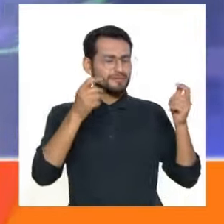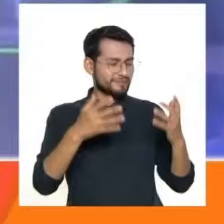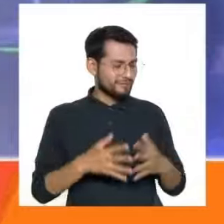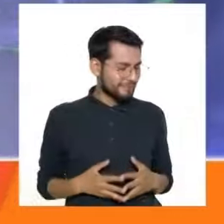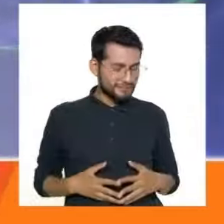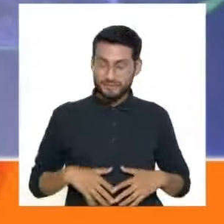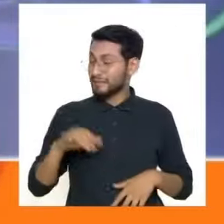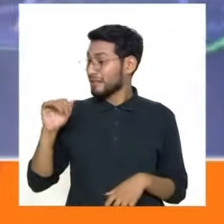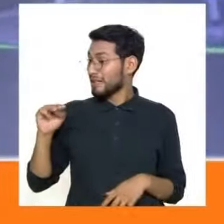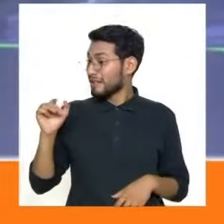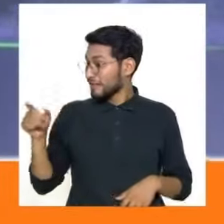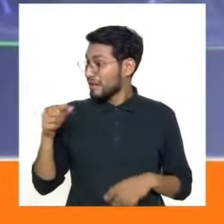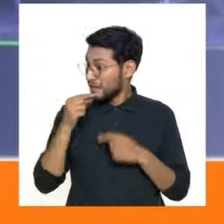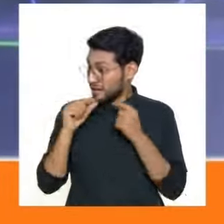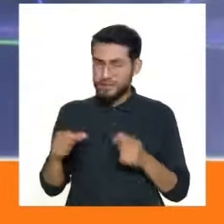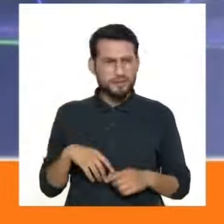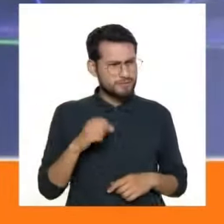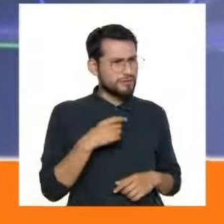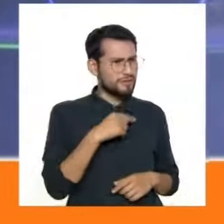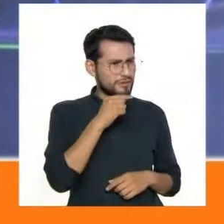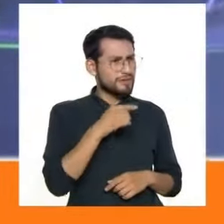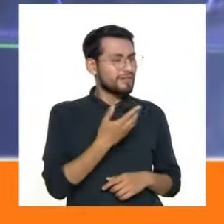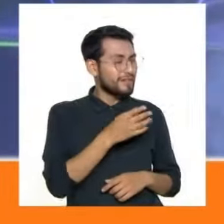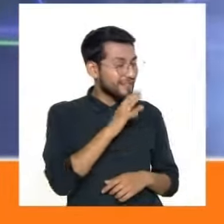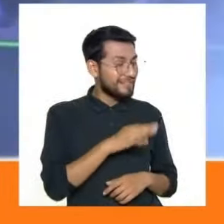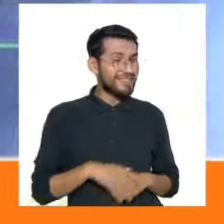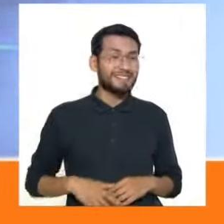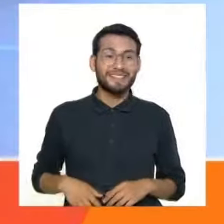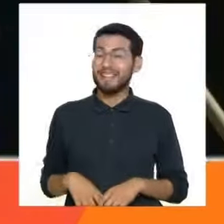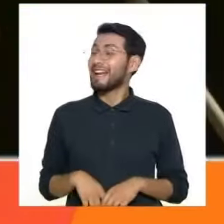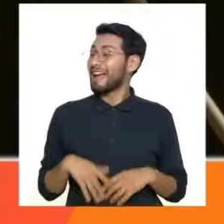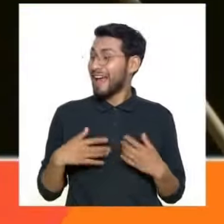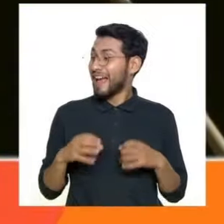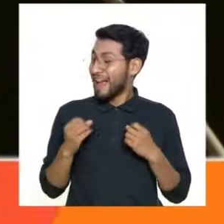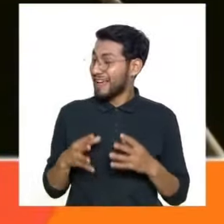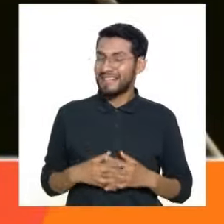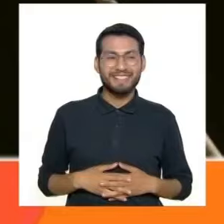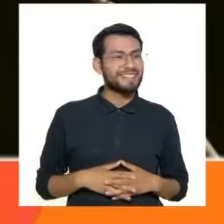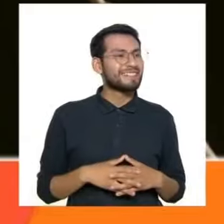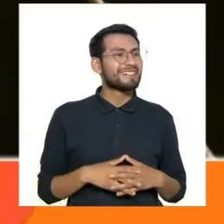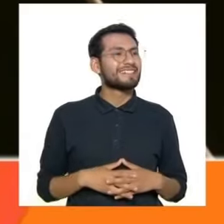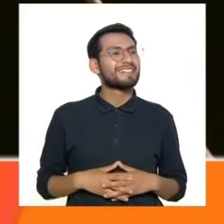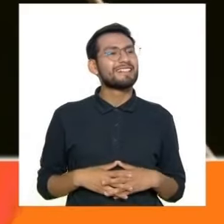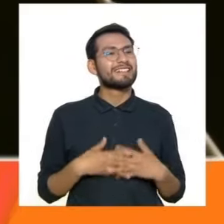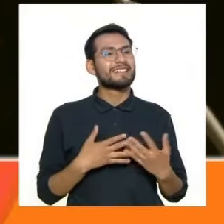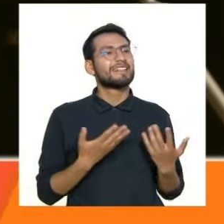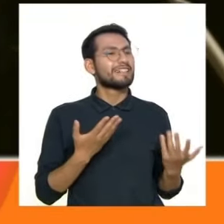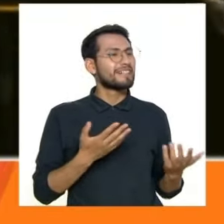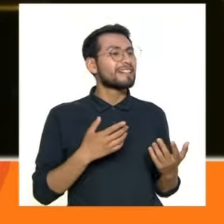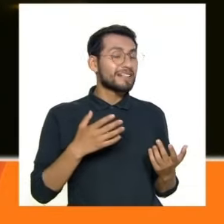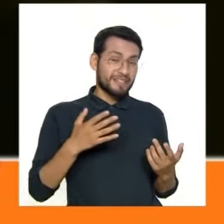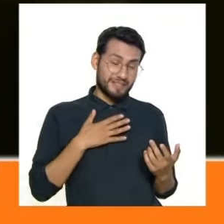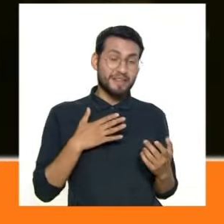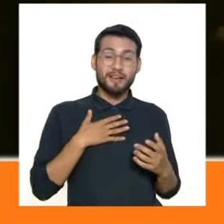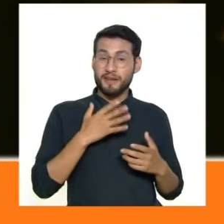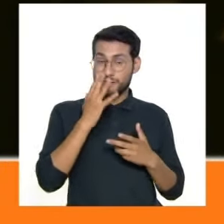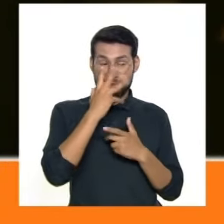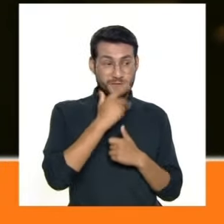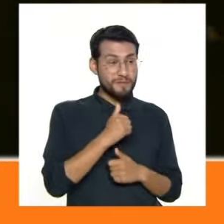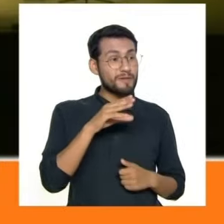bueno hablas quechua un poco sí imach Ah Y entonces fue muy lindo